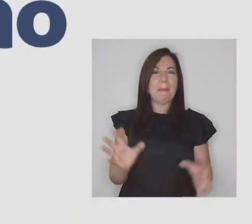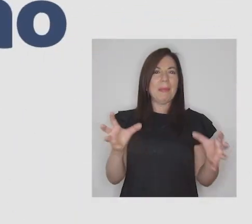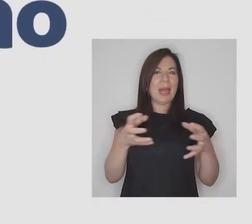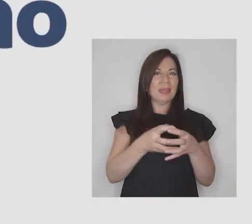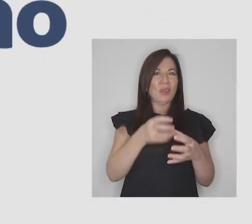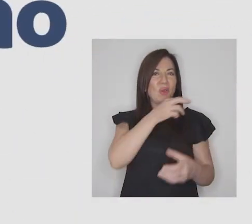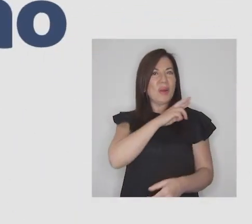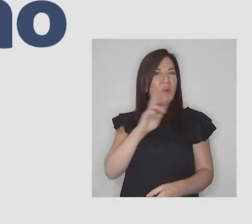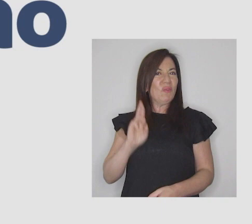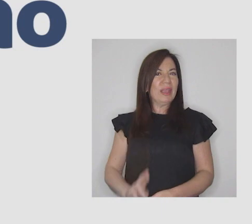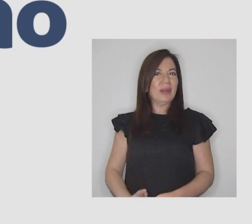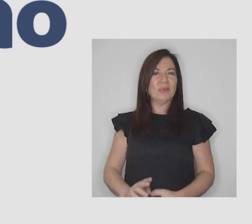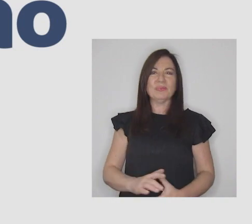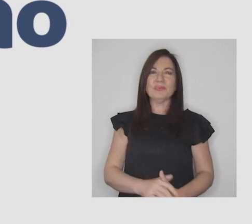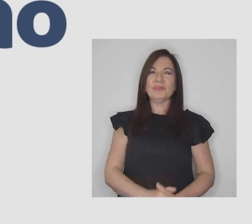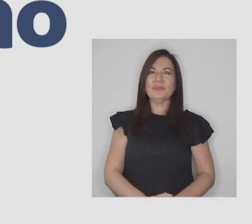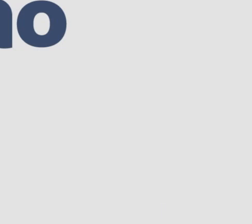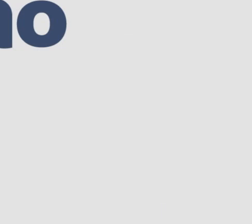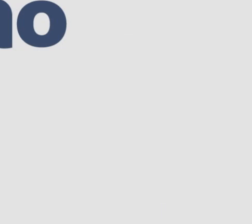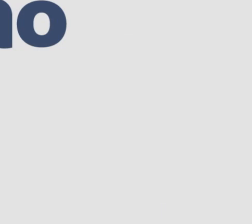partido republicano